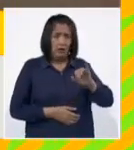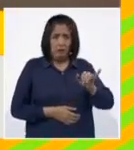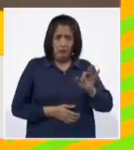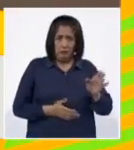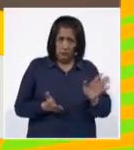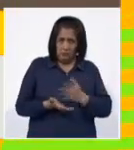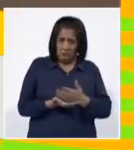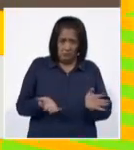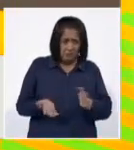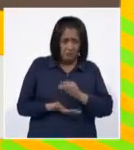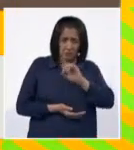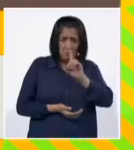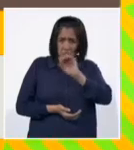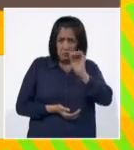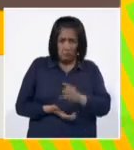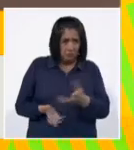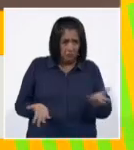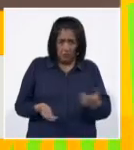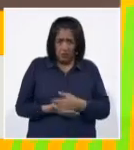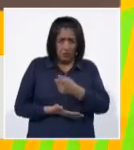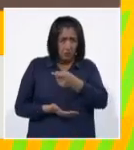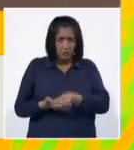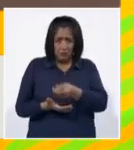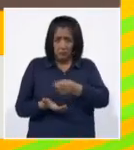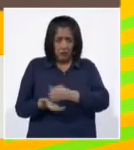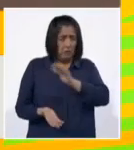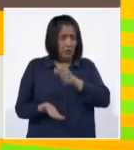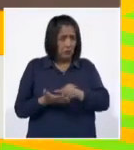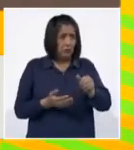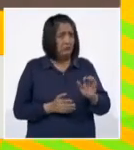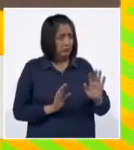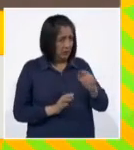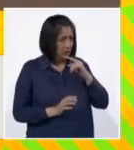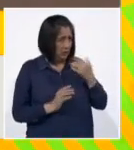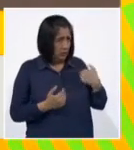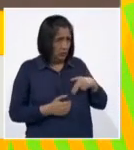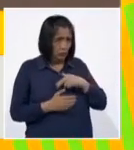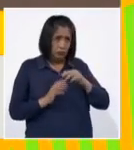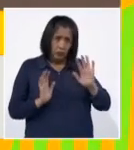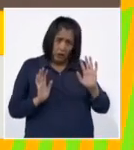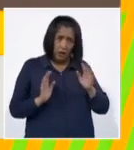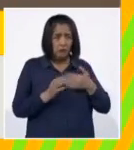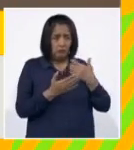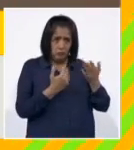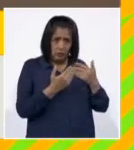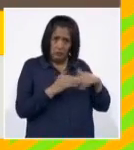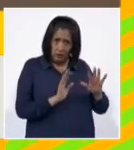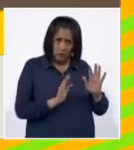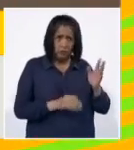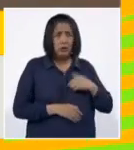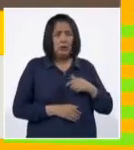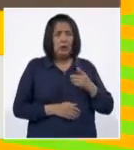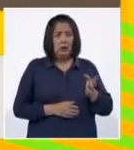Farfán no le está pasando ni siquiera el 1% del sueldo que percibe. Señorita, mire, nosotros hemos dado una declaración, yo le he